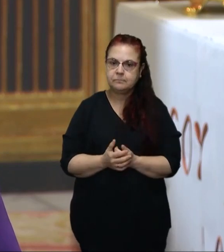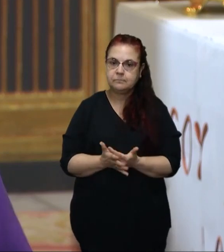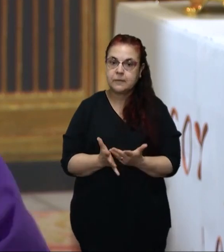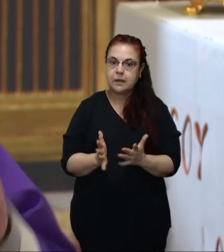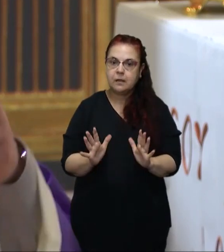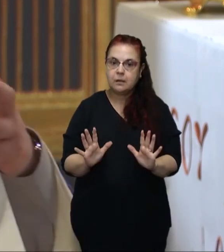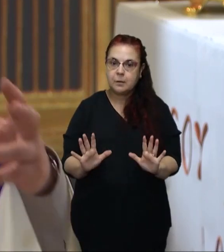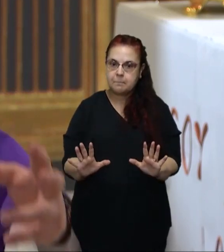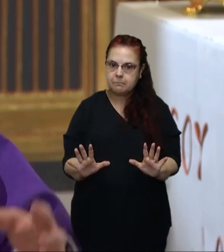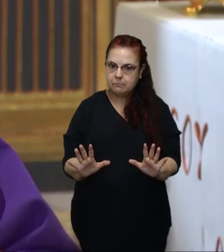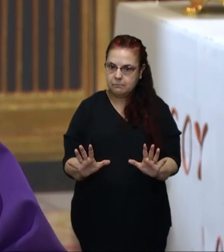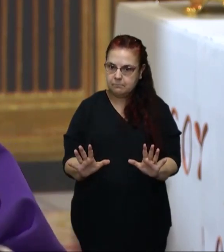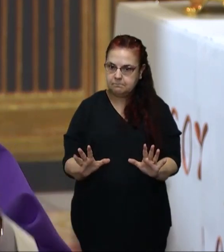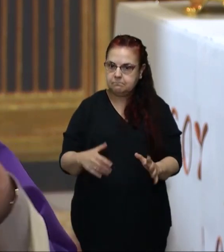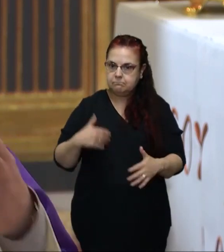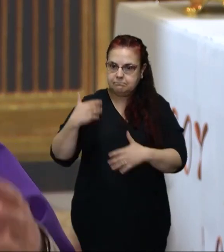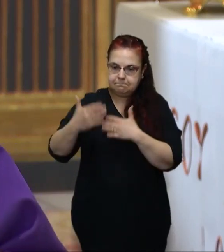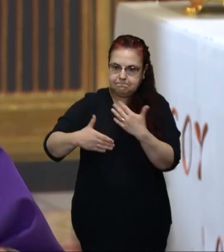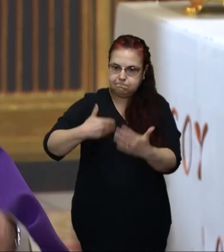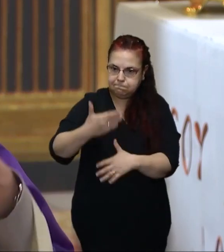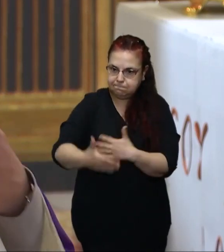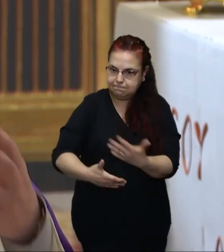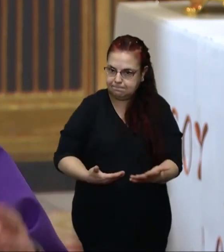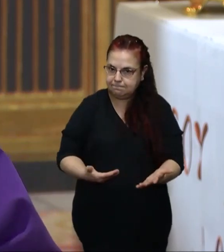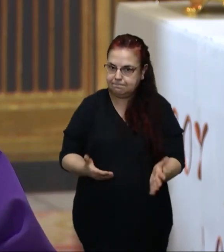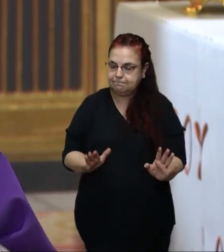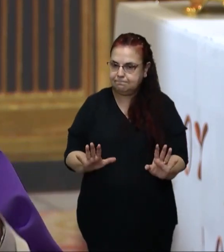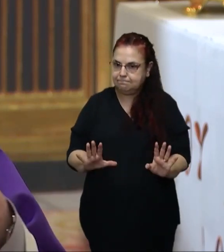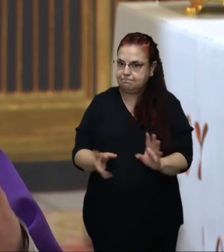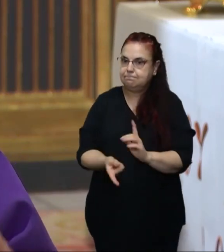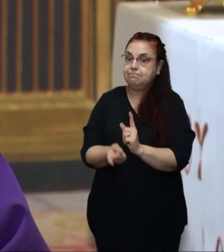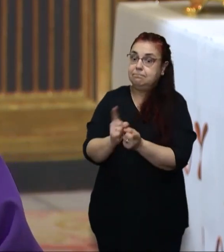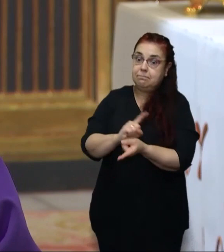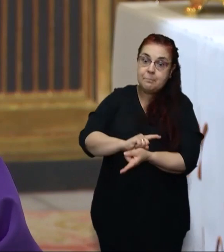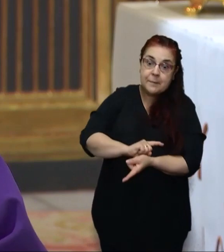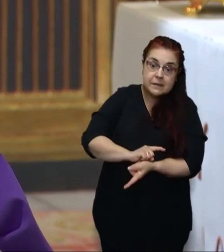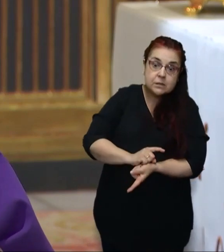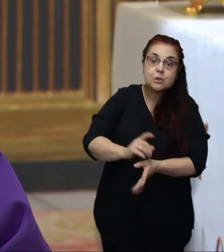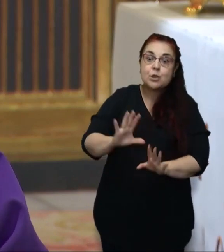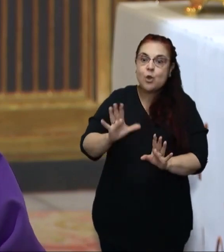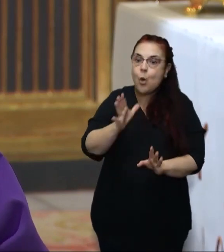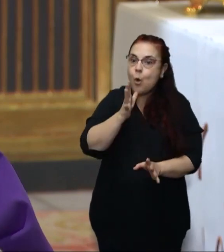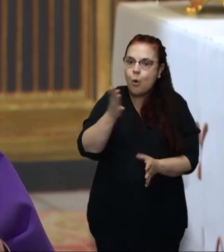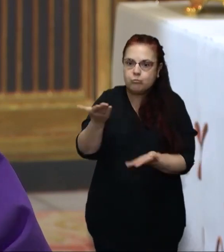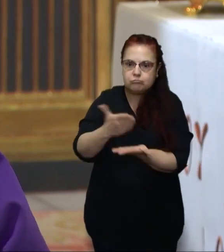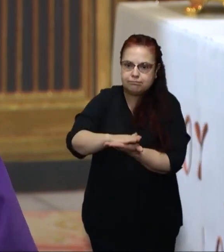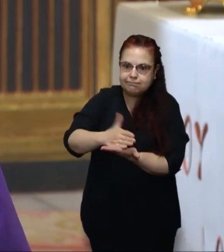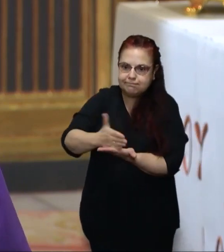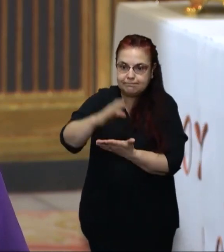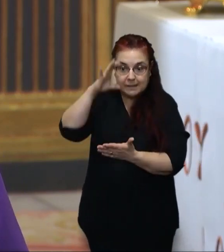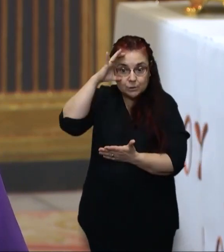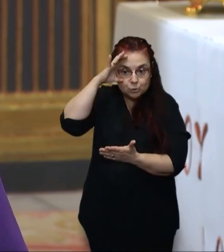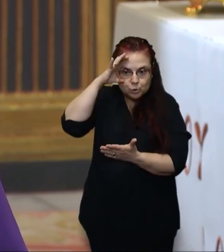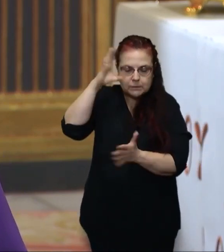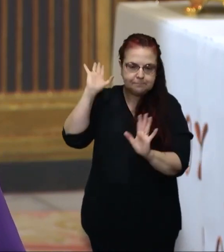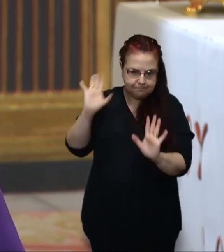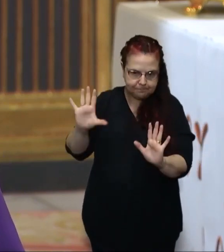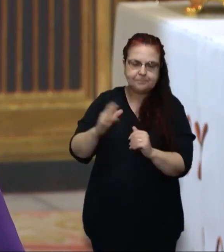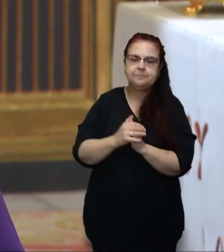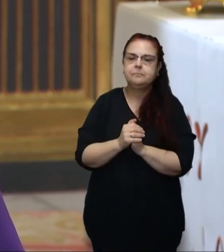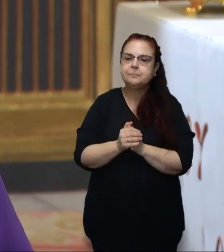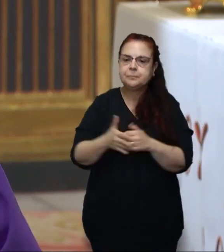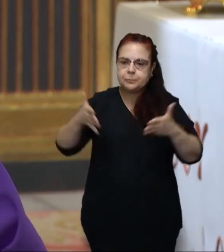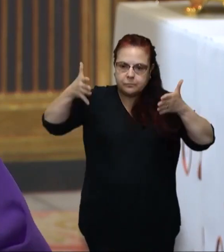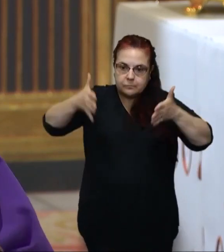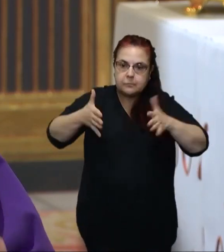es Él. Hemos, la conversión por medio de la escucha, hemos acentuado mucho la escucha de la